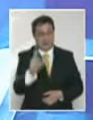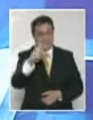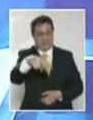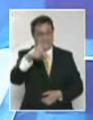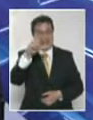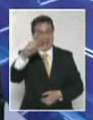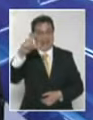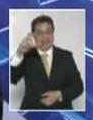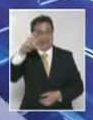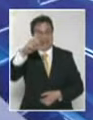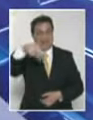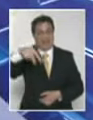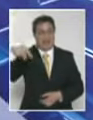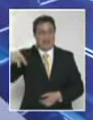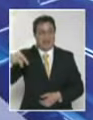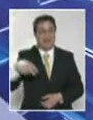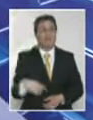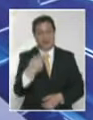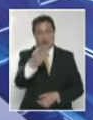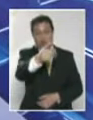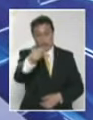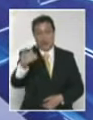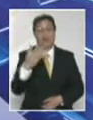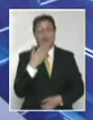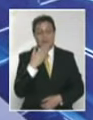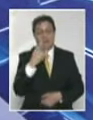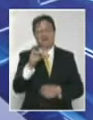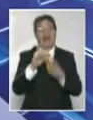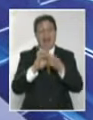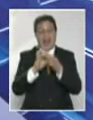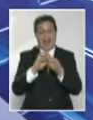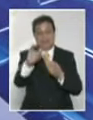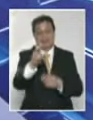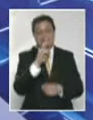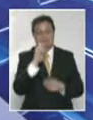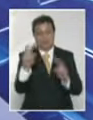gracias. Parece que están pagando. Y a ustedes también queremos agradecerle la sintonía. Nos reencontramos en un